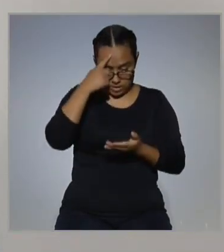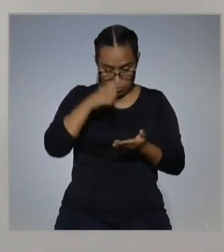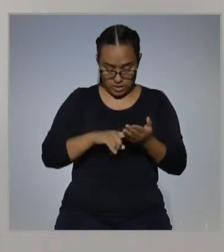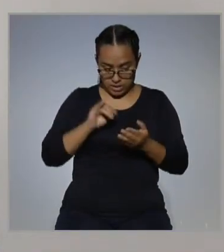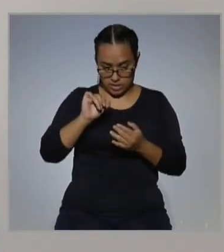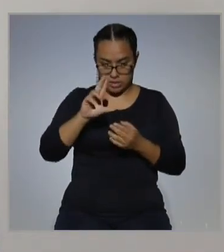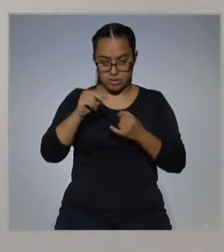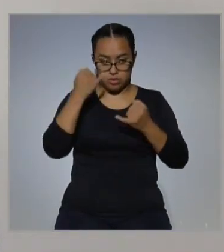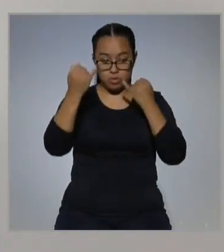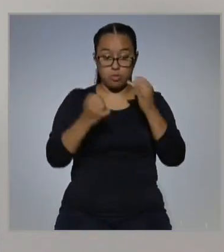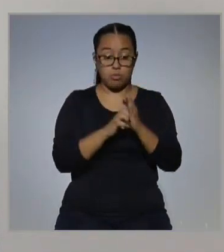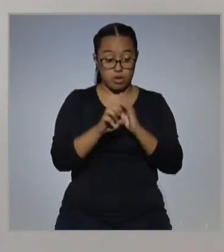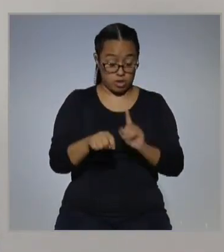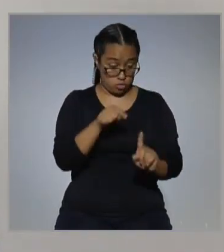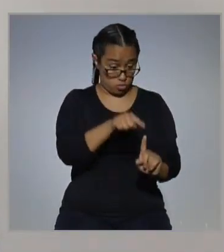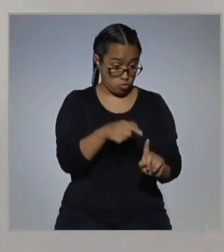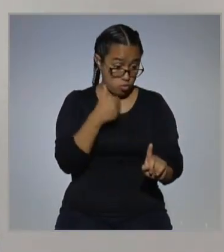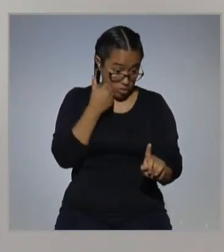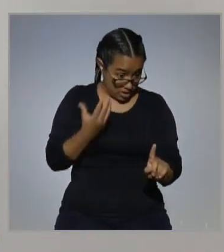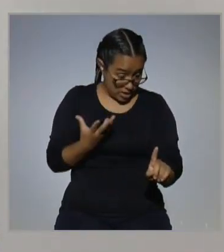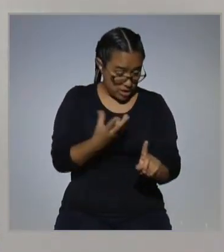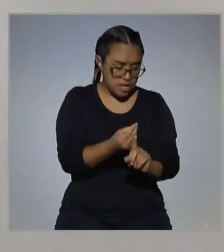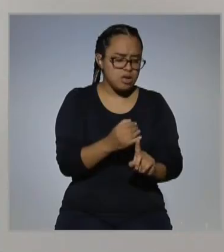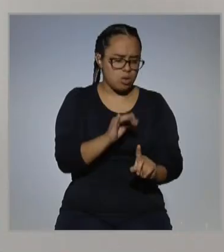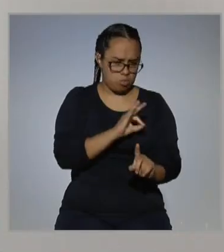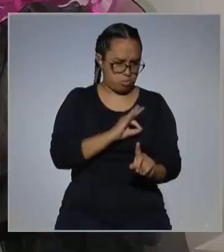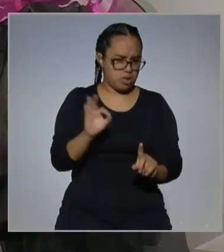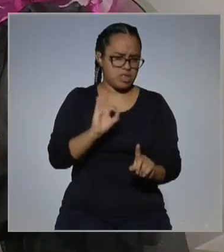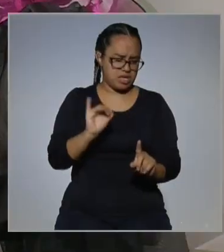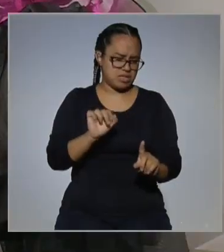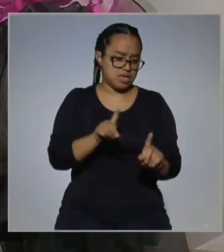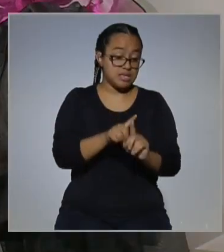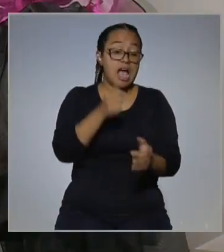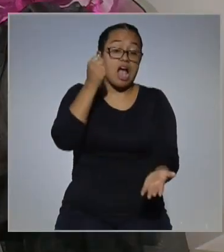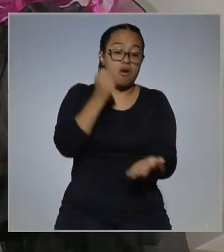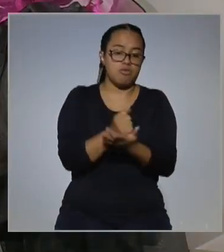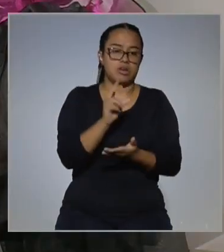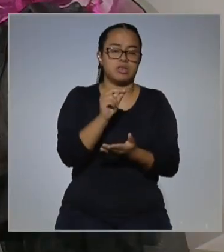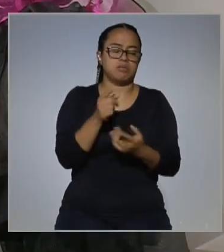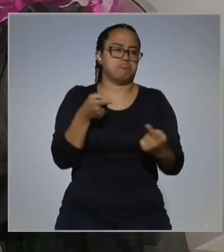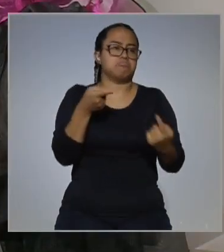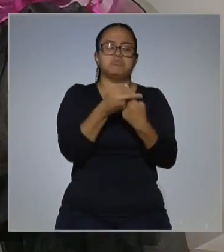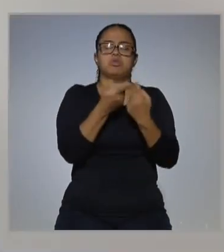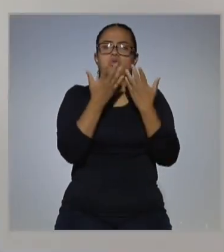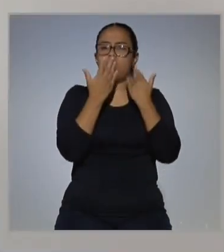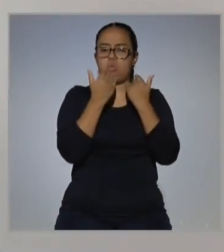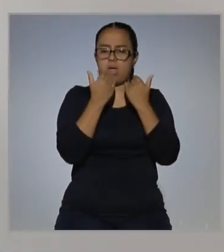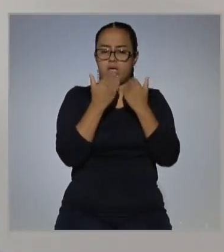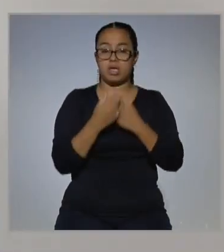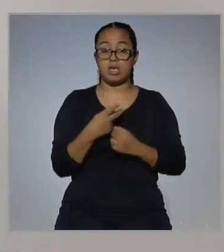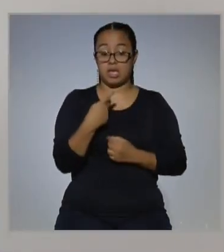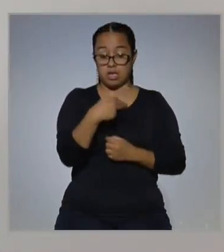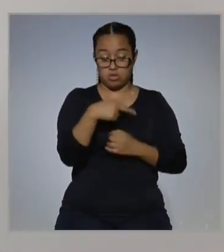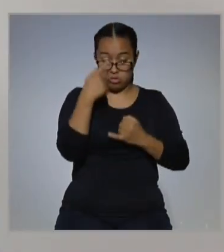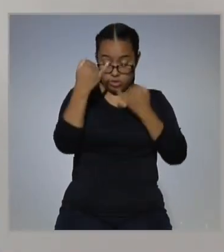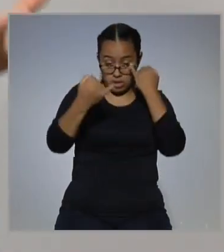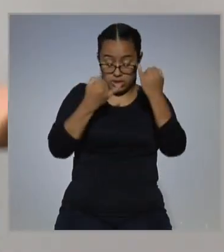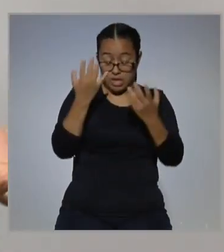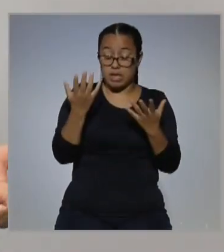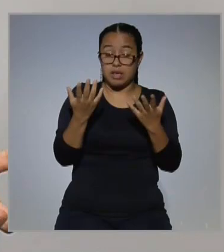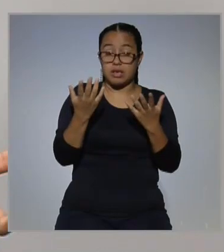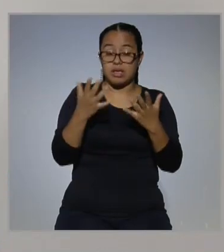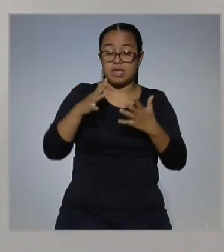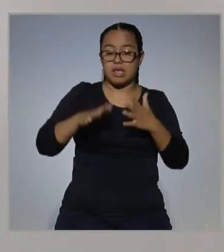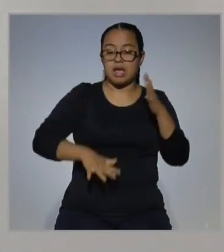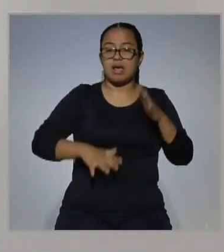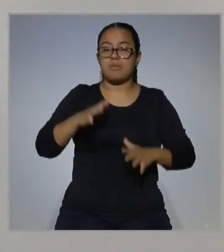es decirle, si tú quieres que esa persona esté ahí, puede estar, ¿no? O sea, no se contradice y esa creencia, que creo que además es lo